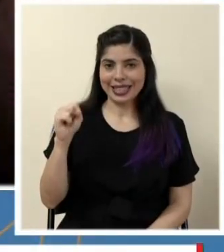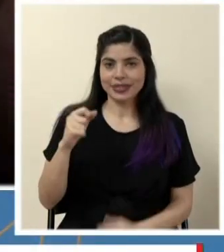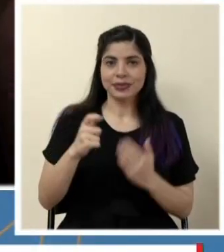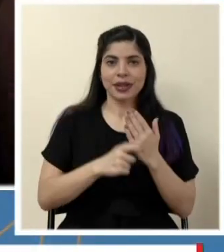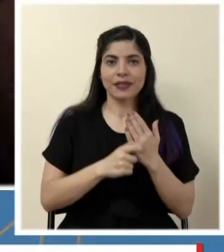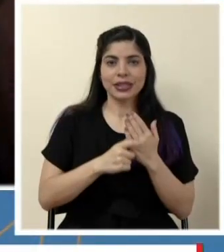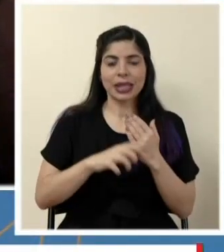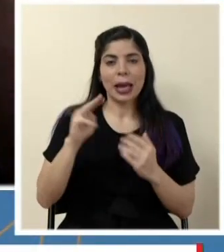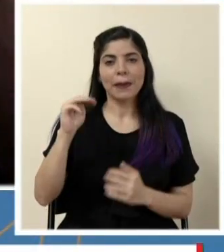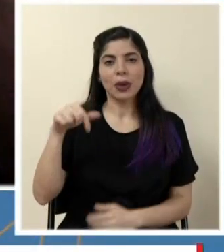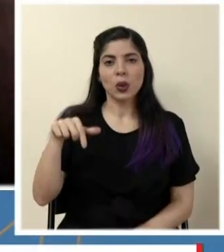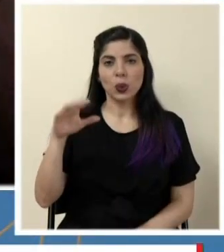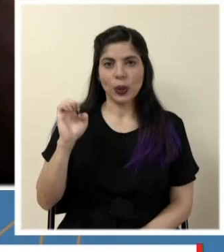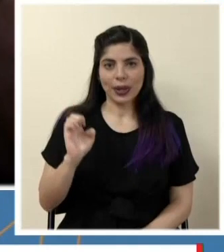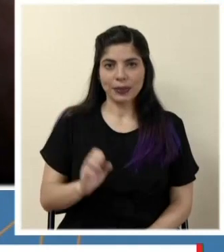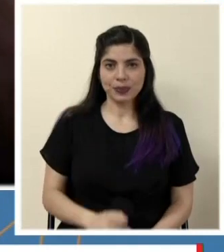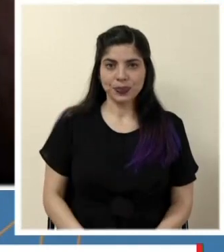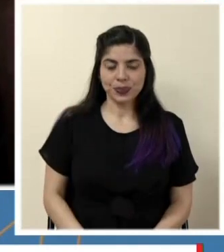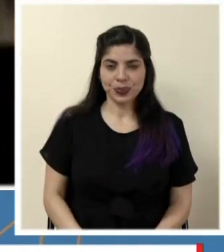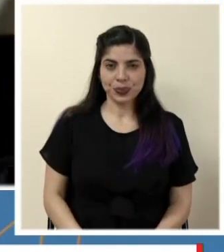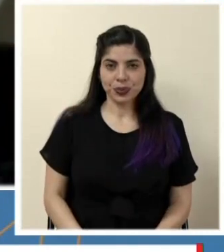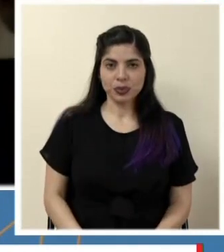MQE.